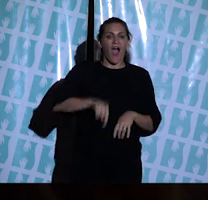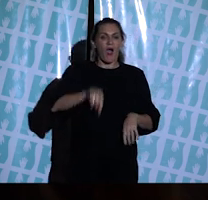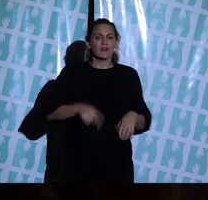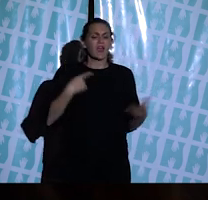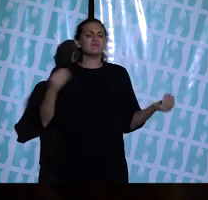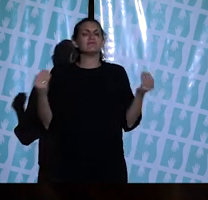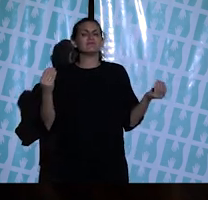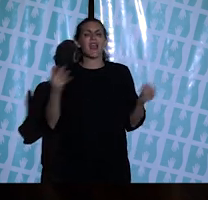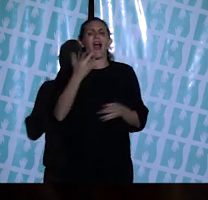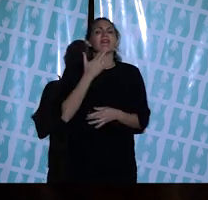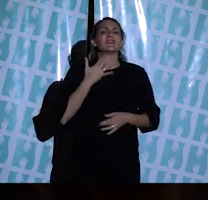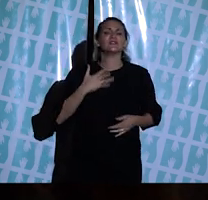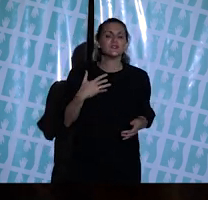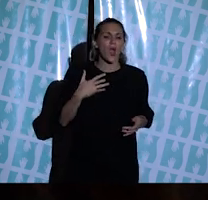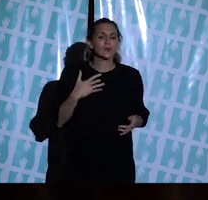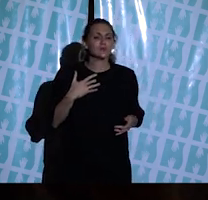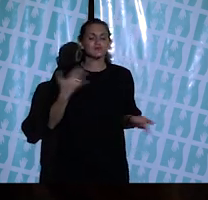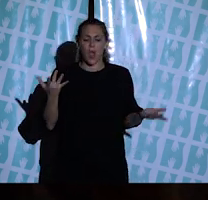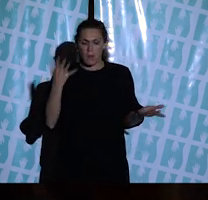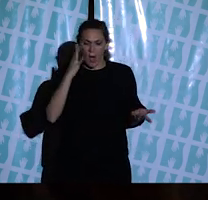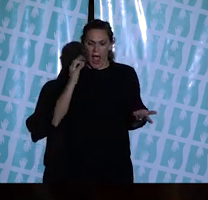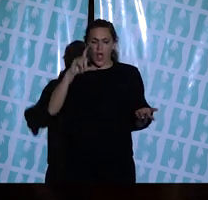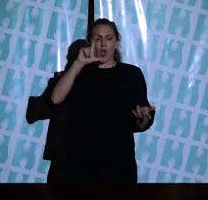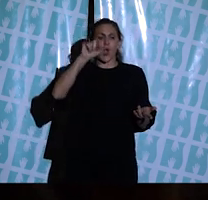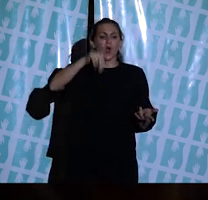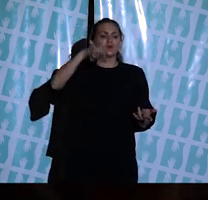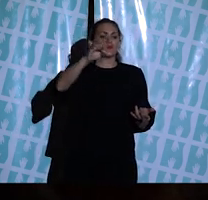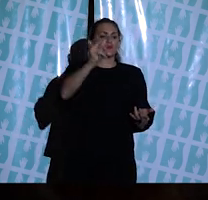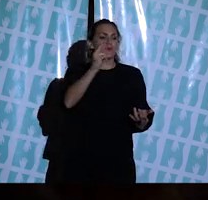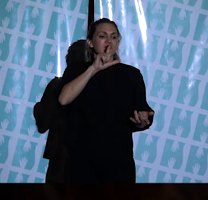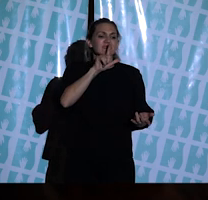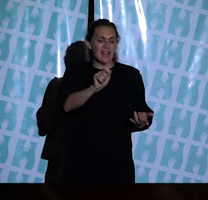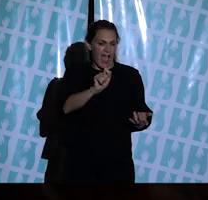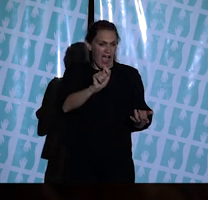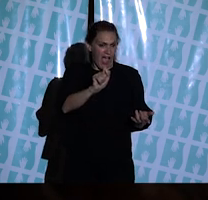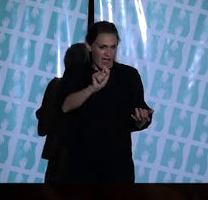aprendidas, como conducta basada en la recompensa y algo de clínica.